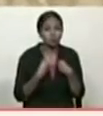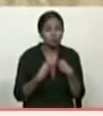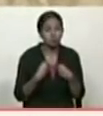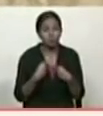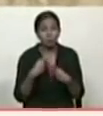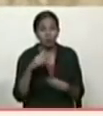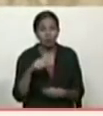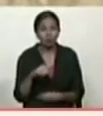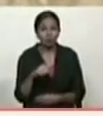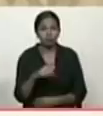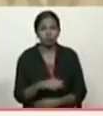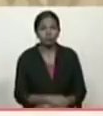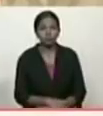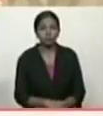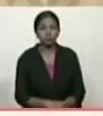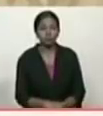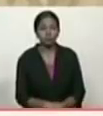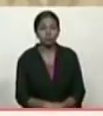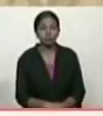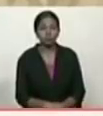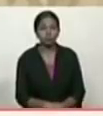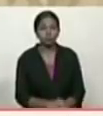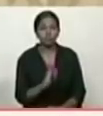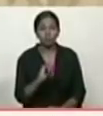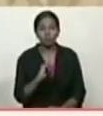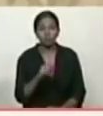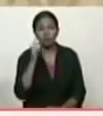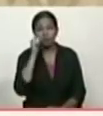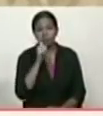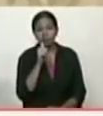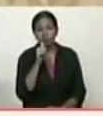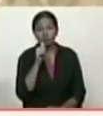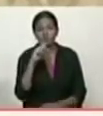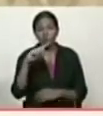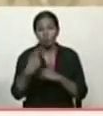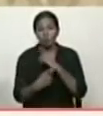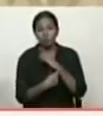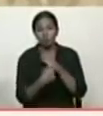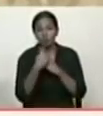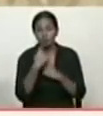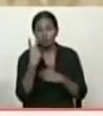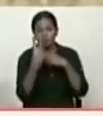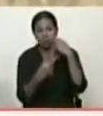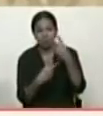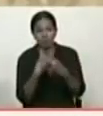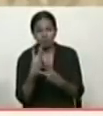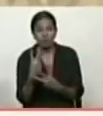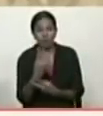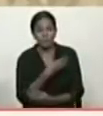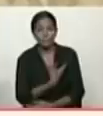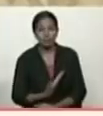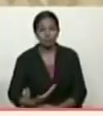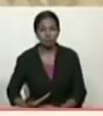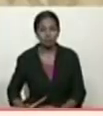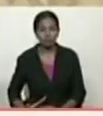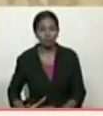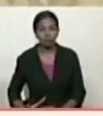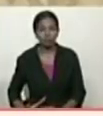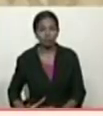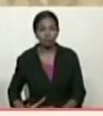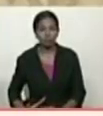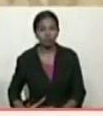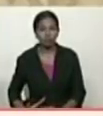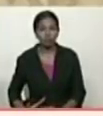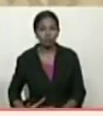Y también en la misma línea, Guaidó el sábado dijo que su visita al presidente